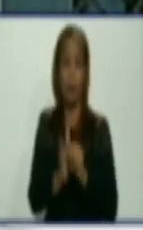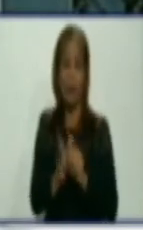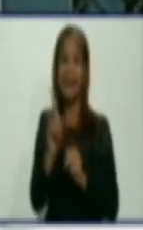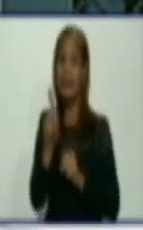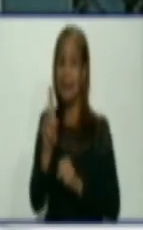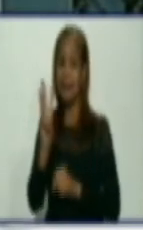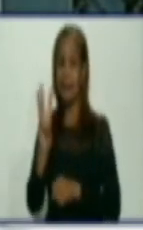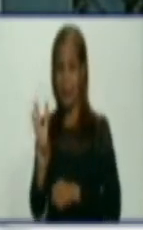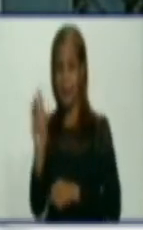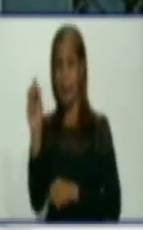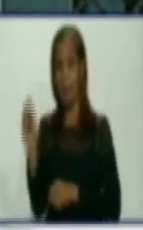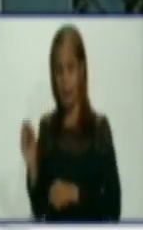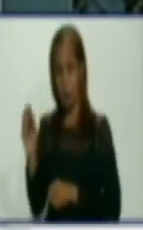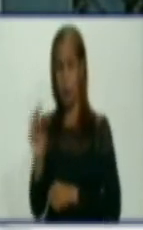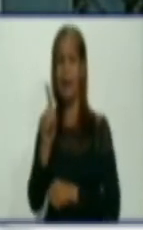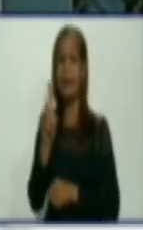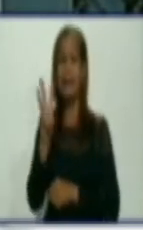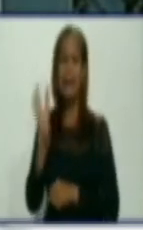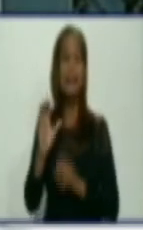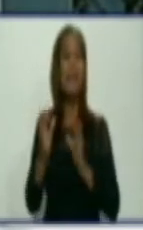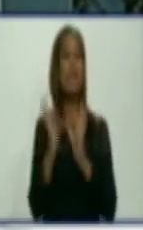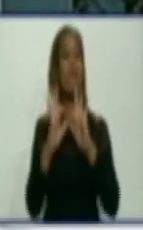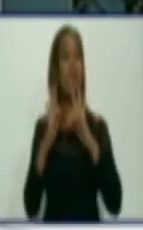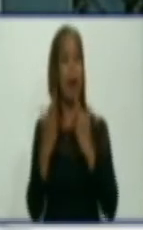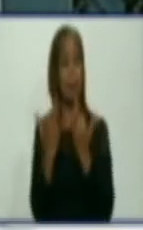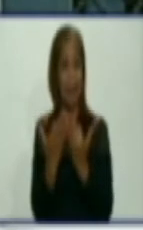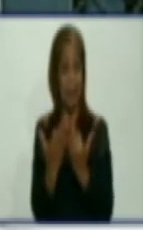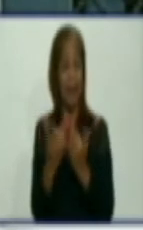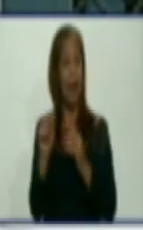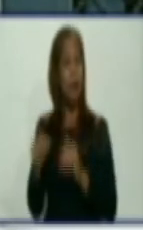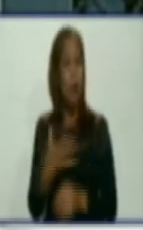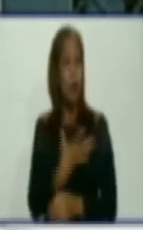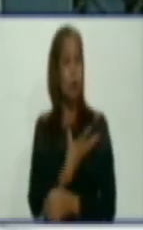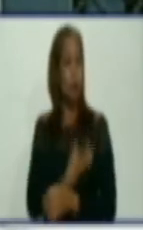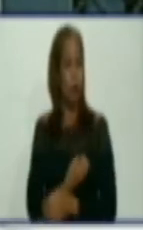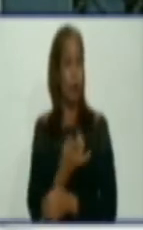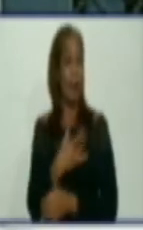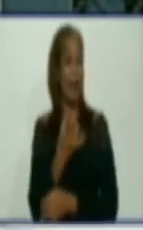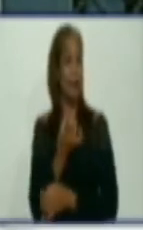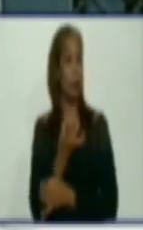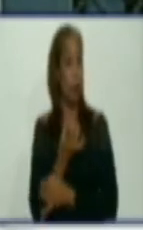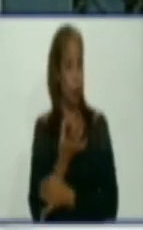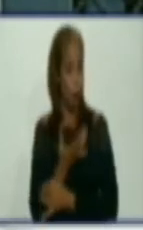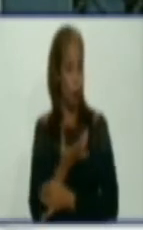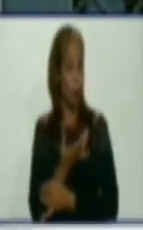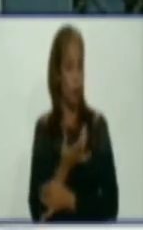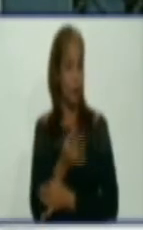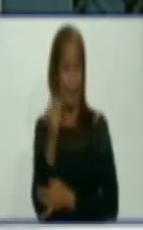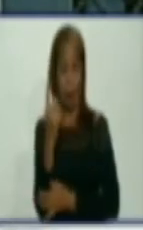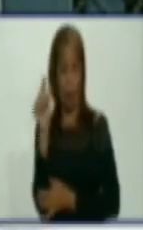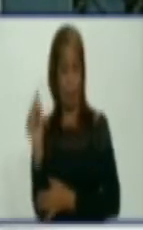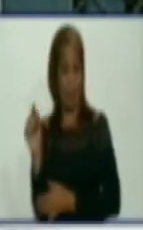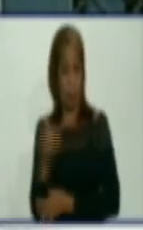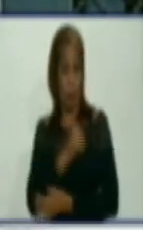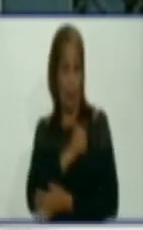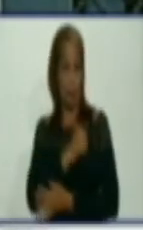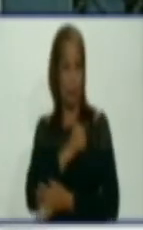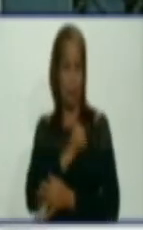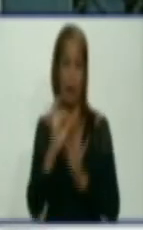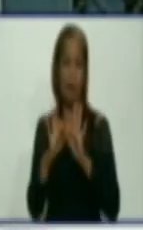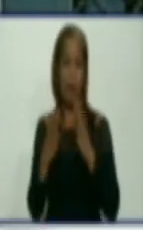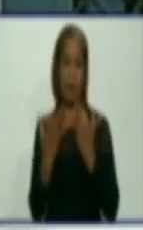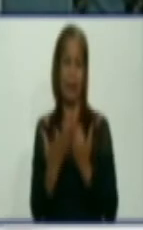de 13 familias que hoy sufren el dolor de la pérdida de un ser querido por la COVID-19. Pero